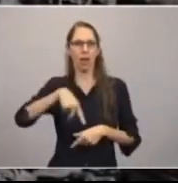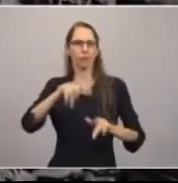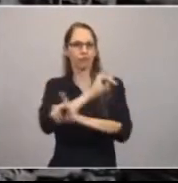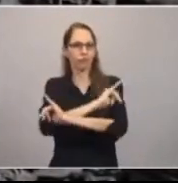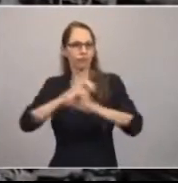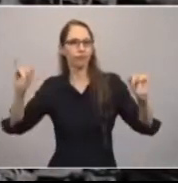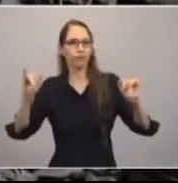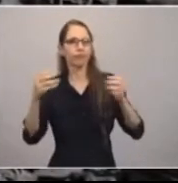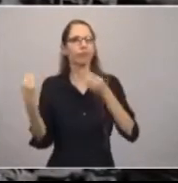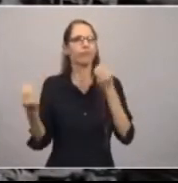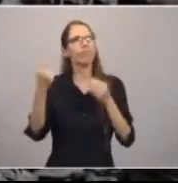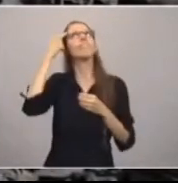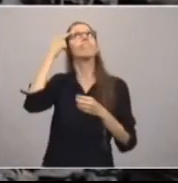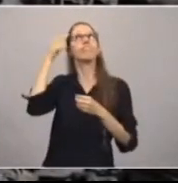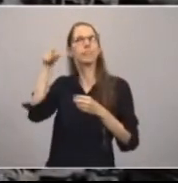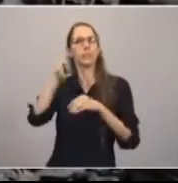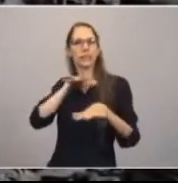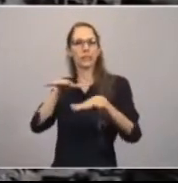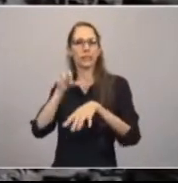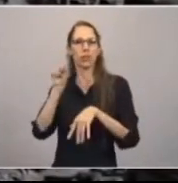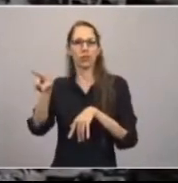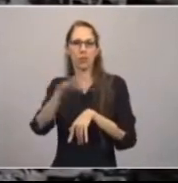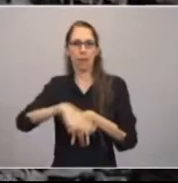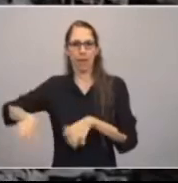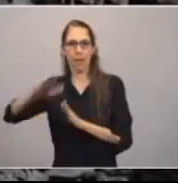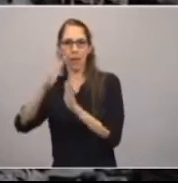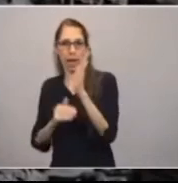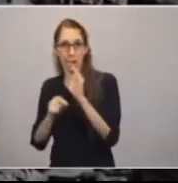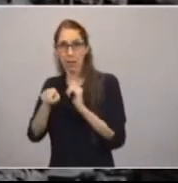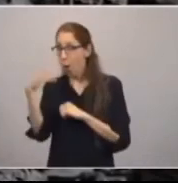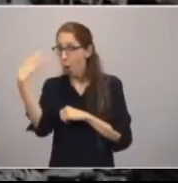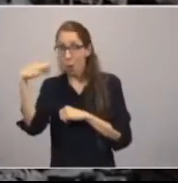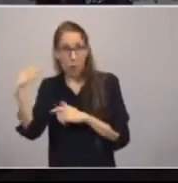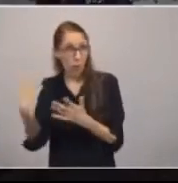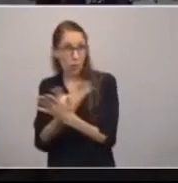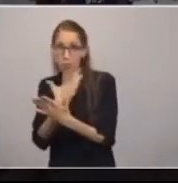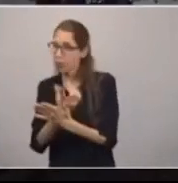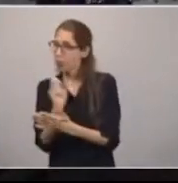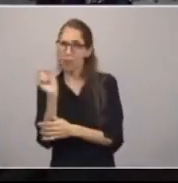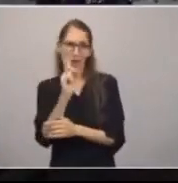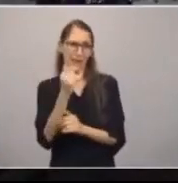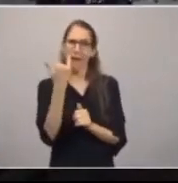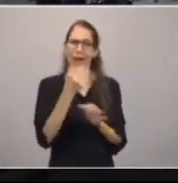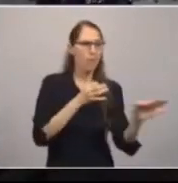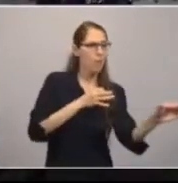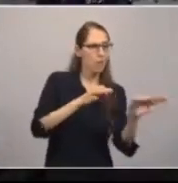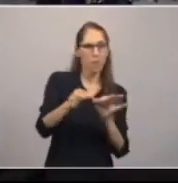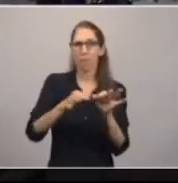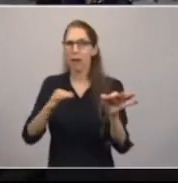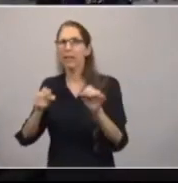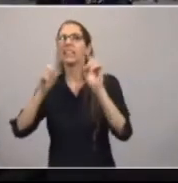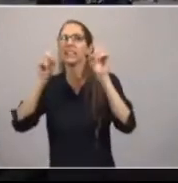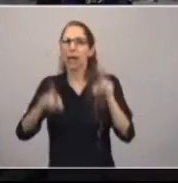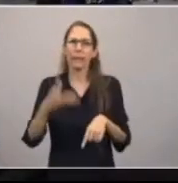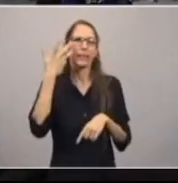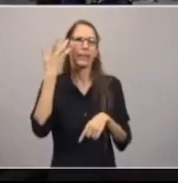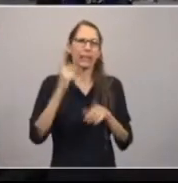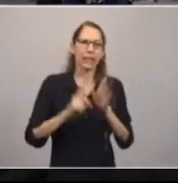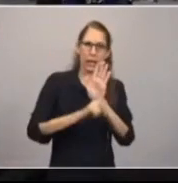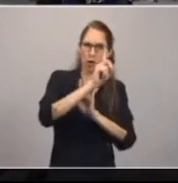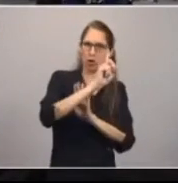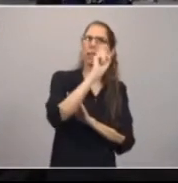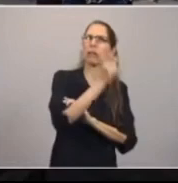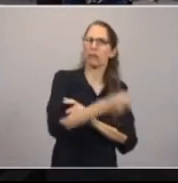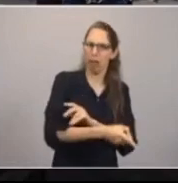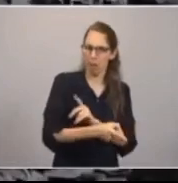desde Patagones hasta ahí al norte de la provincia, la zona del Delta, en Tigre. Tuvimos mucha dificultad dependiendo un poco